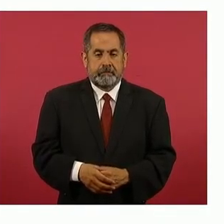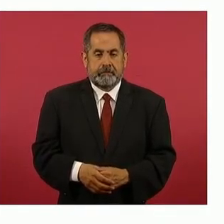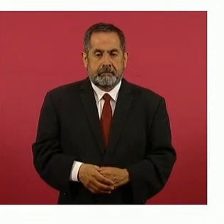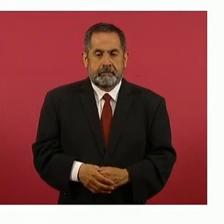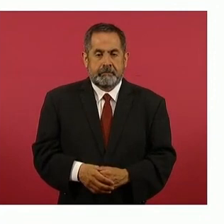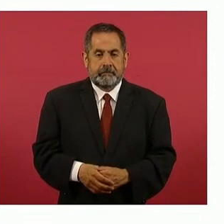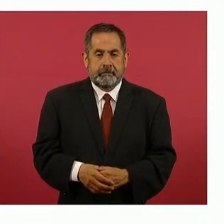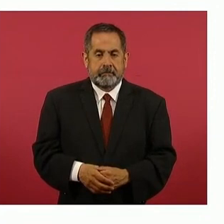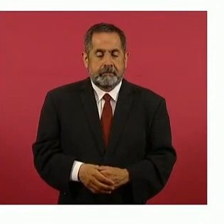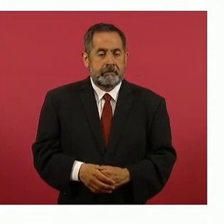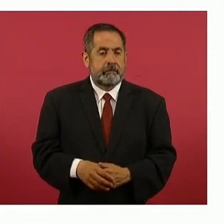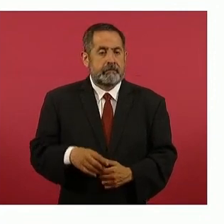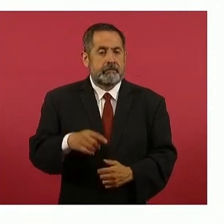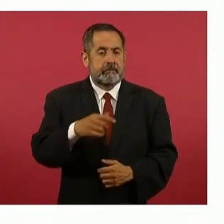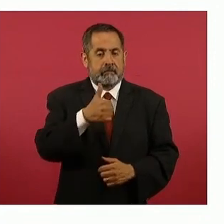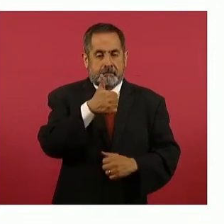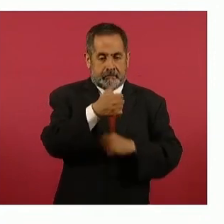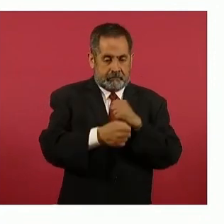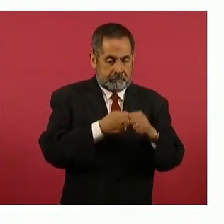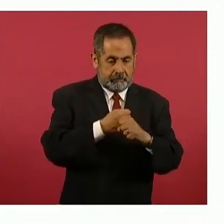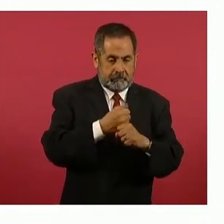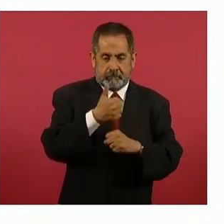Dos sexenios,